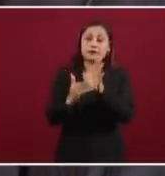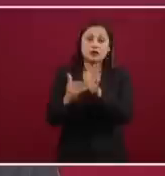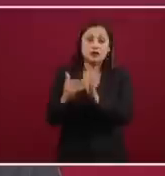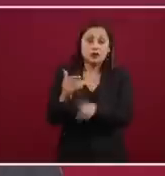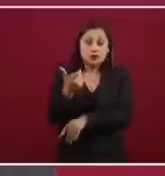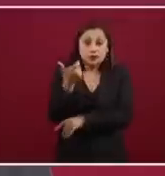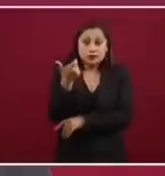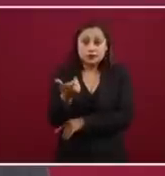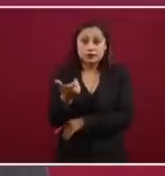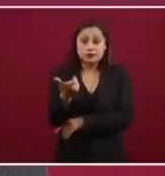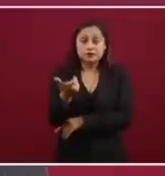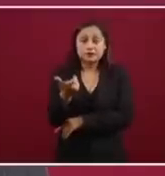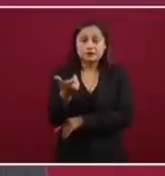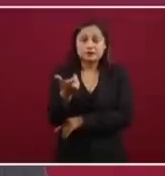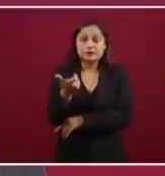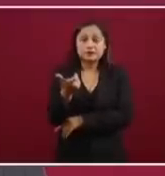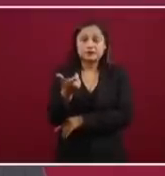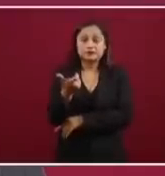Y ahora,